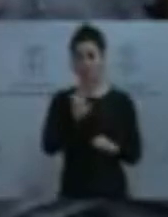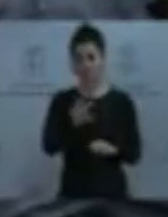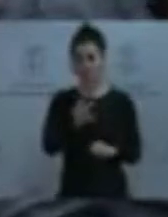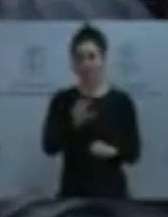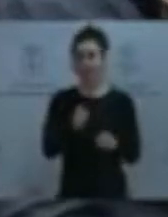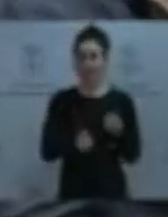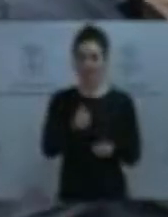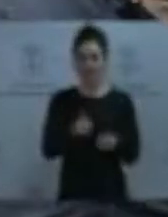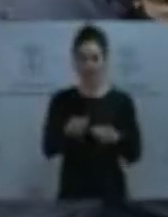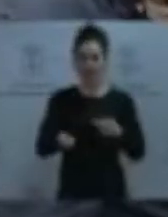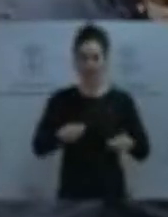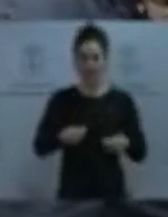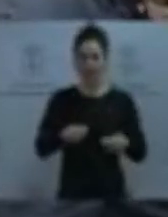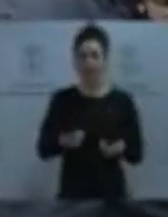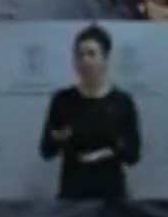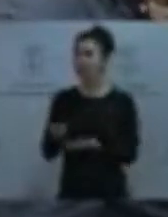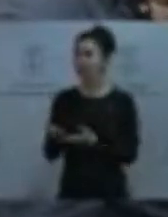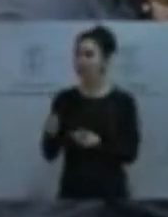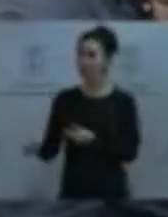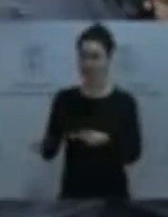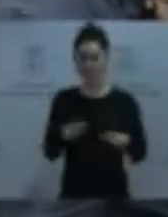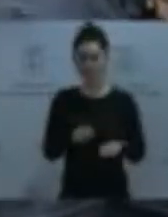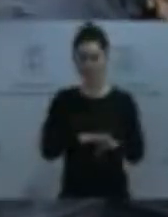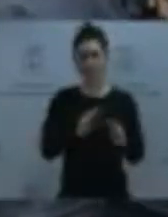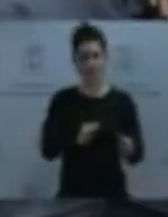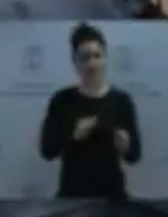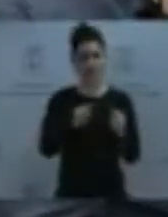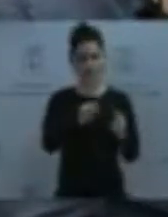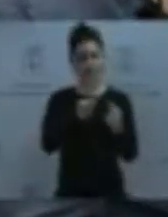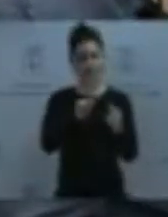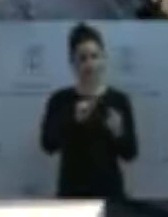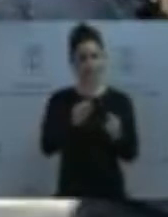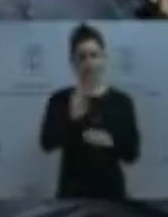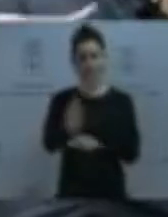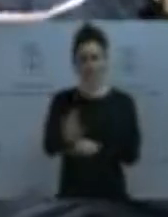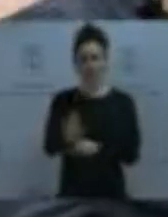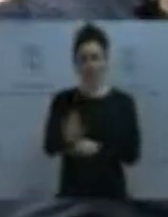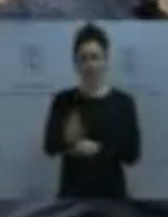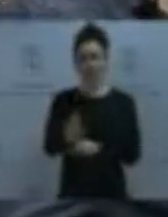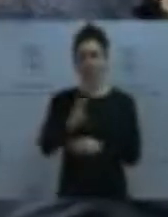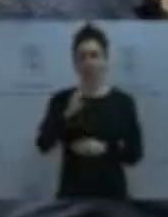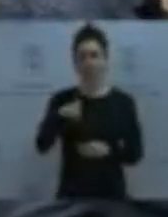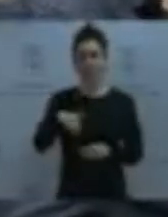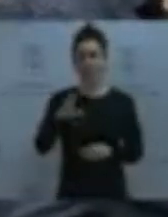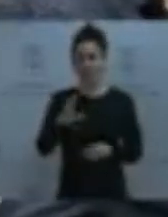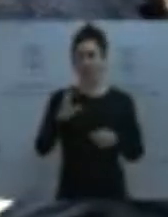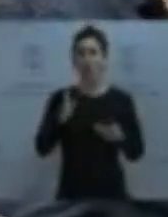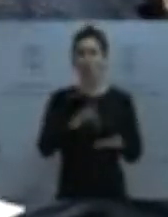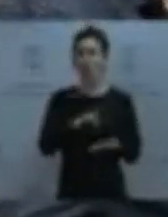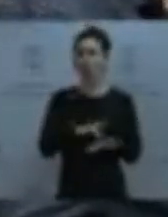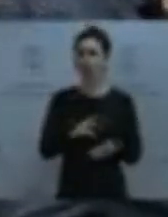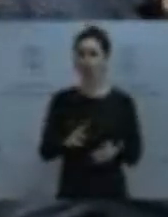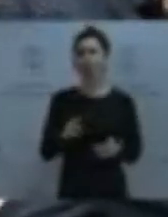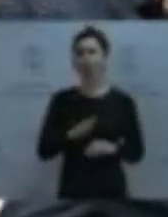al respecto de esa disputa que se interpone ante la CNMC, ese registro de ese documento se hace el 7 de julio de